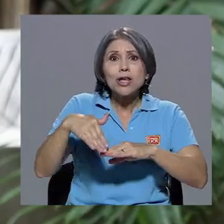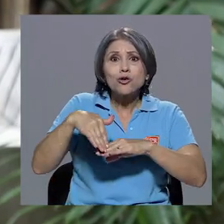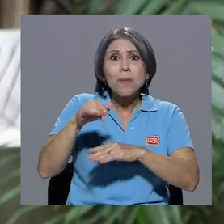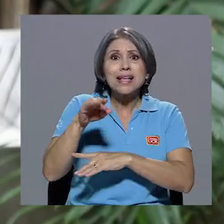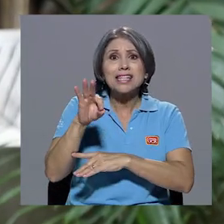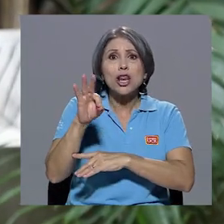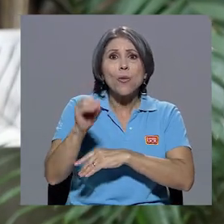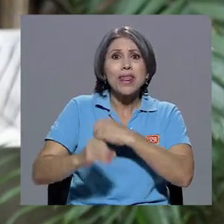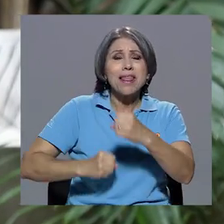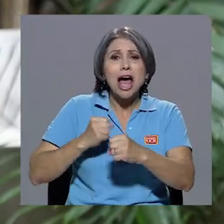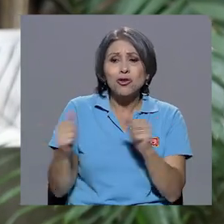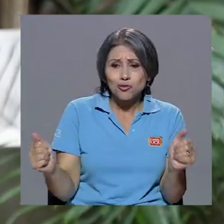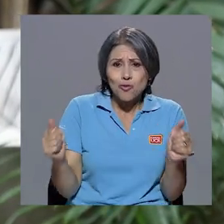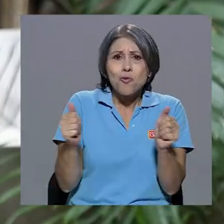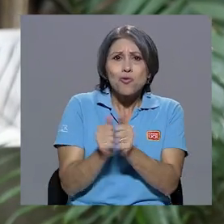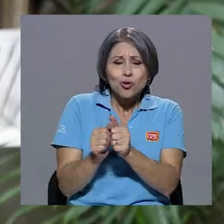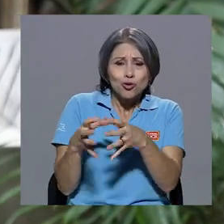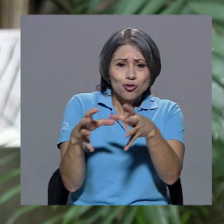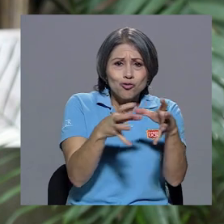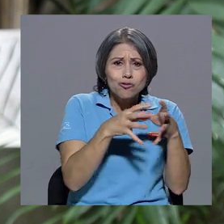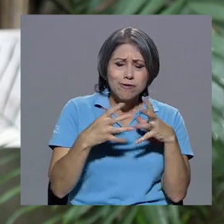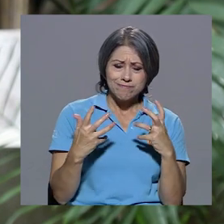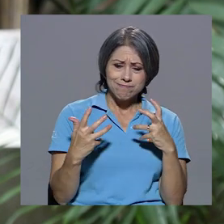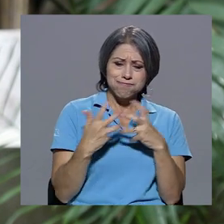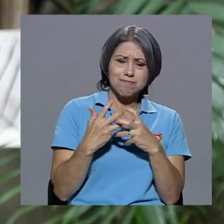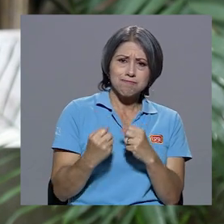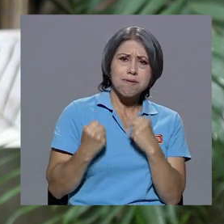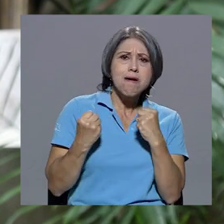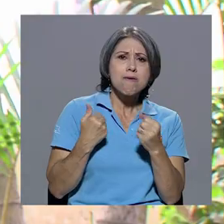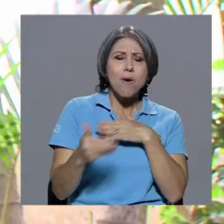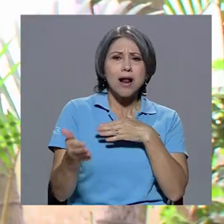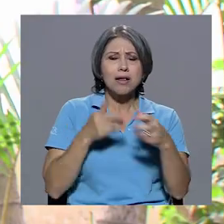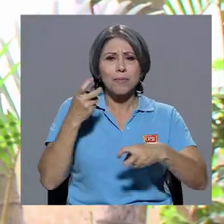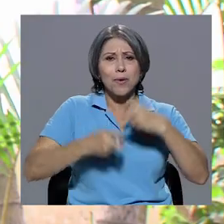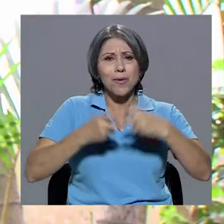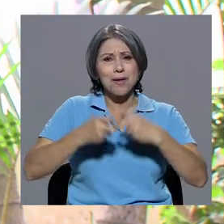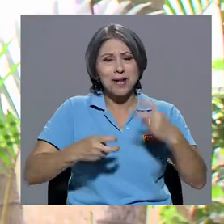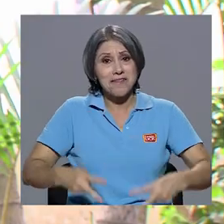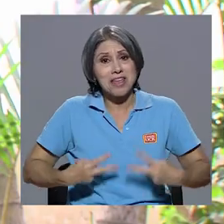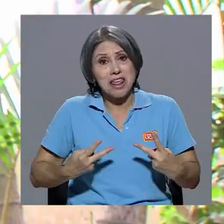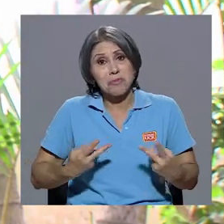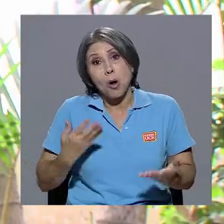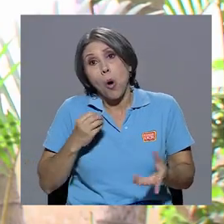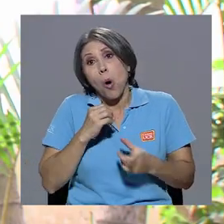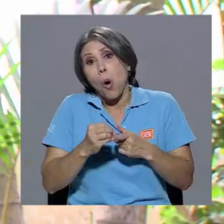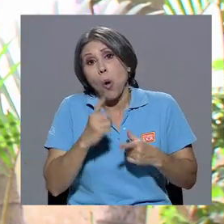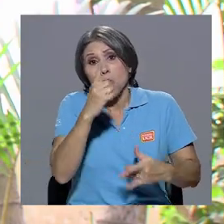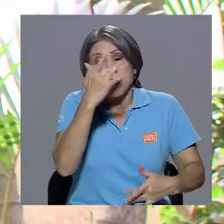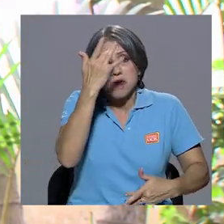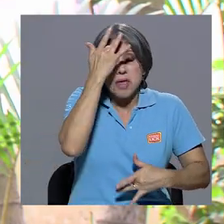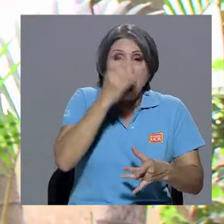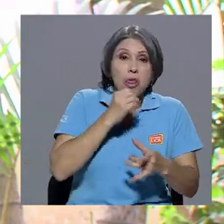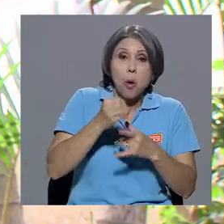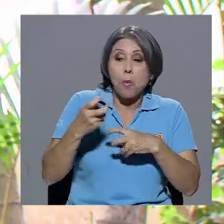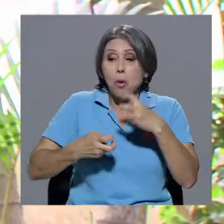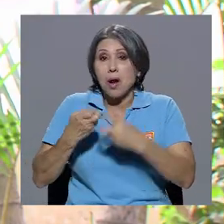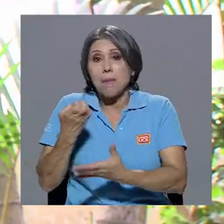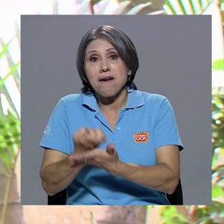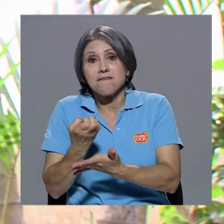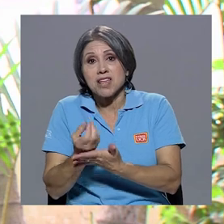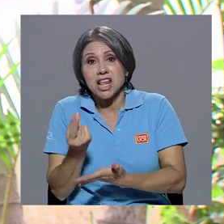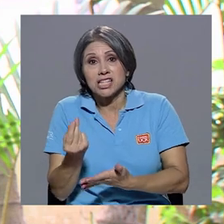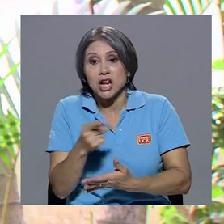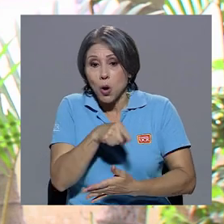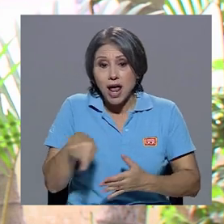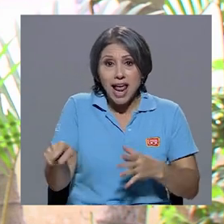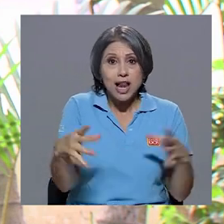años juntos y eso da demasiada contención en cualquier tipo de problema que se nos pueda presentar en la vida. Tanto una enfermedad, cuanto un problema financiero, ellas